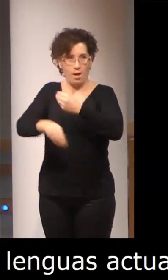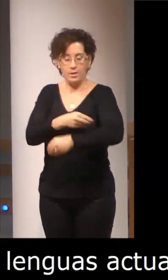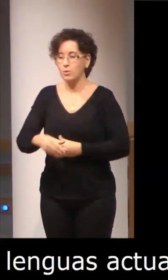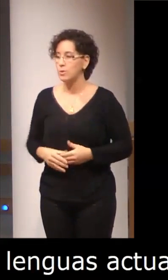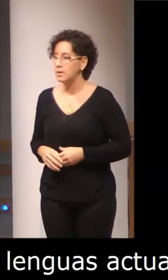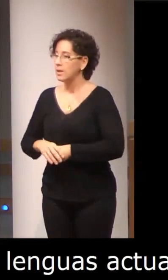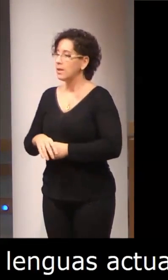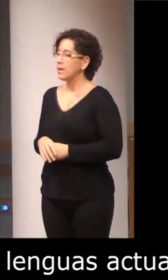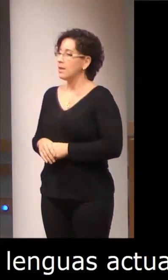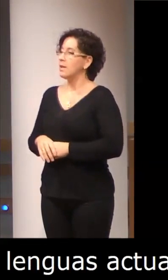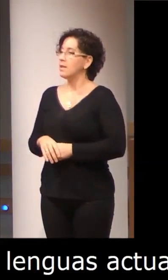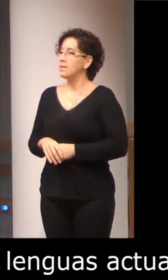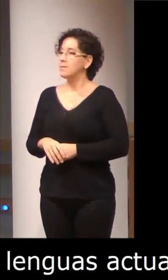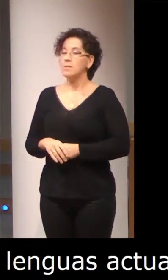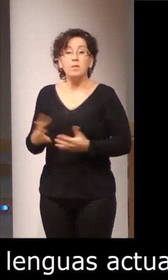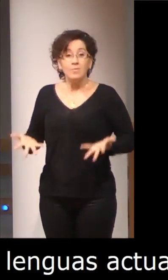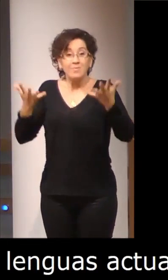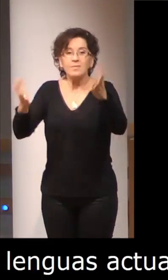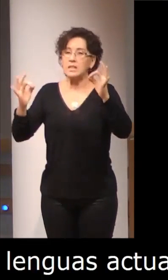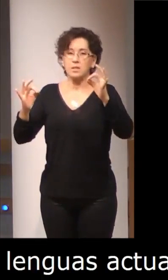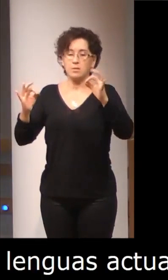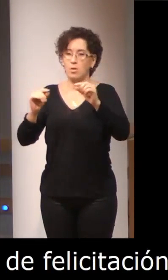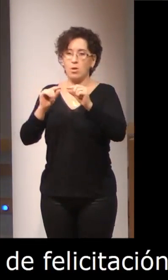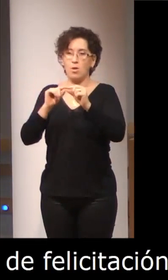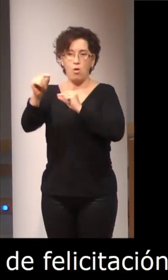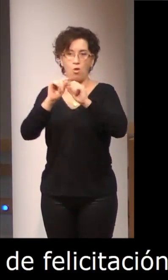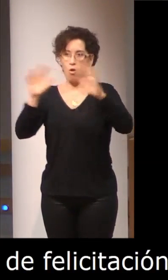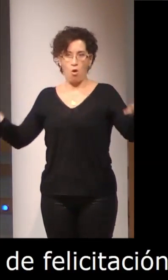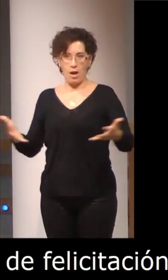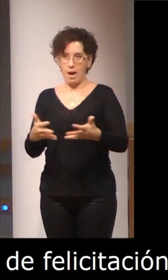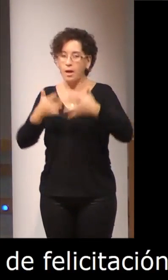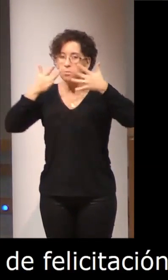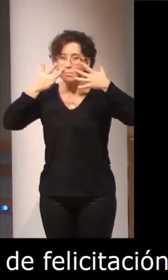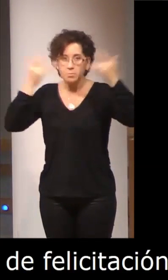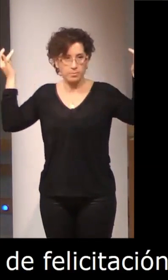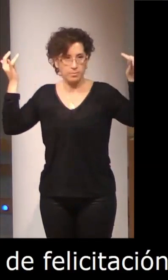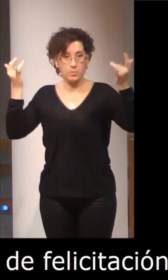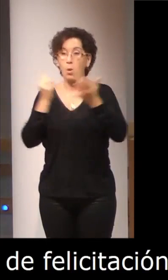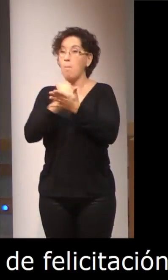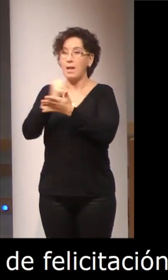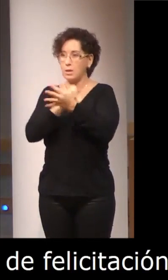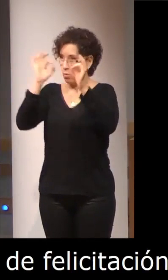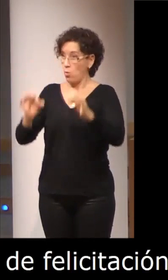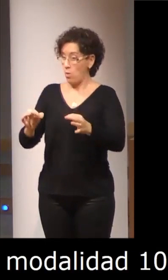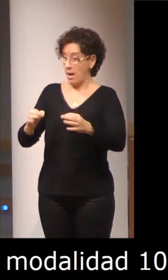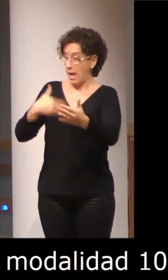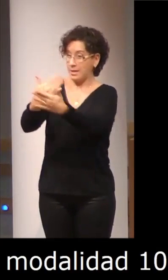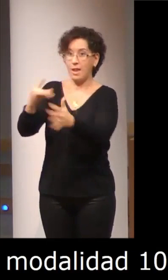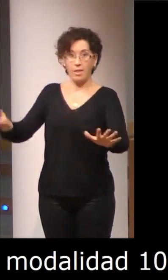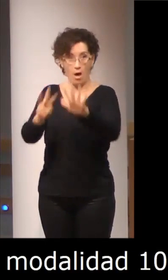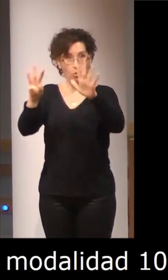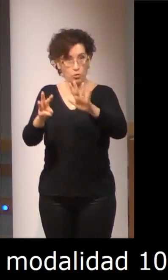Lo ofertamos en modalidad 100% online. Tenemos la matrícula abierta, como les decía, hasta el día 8, pero